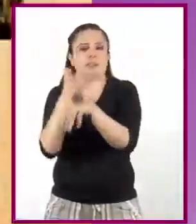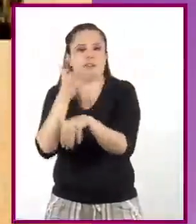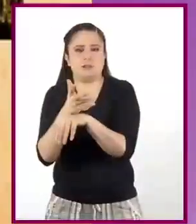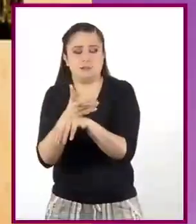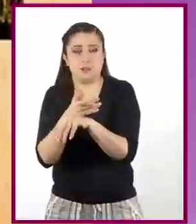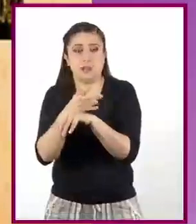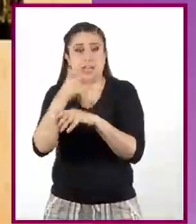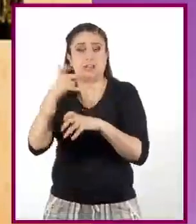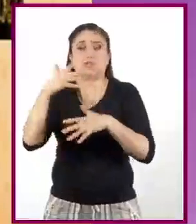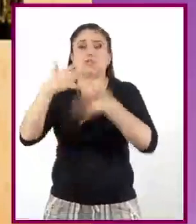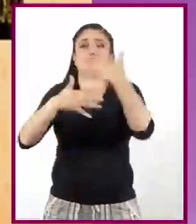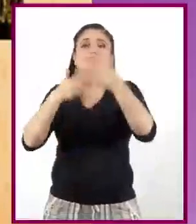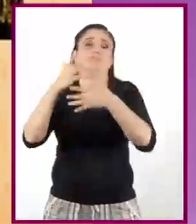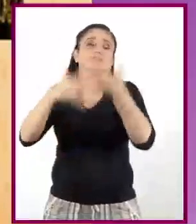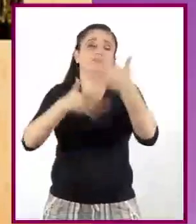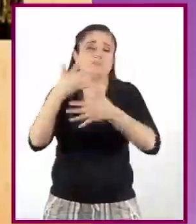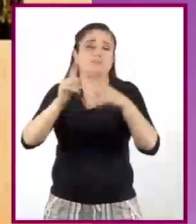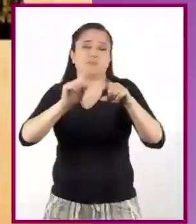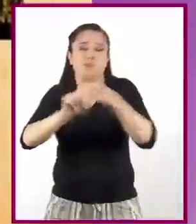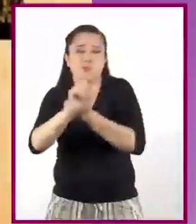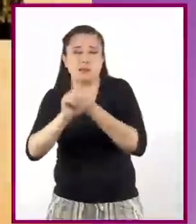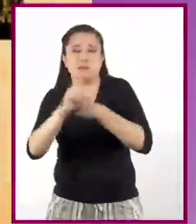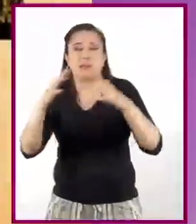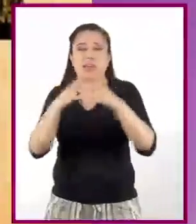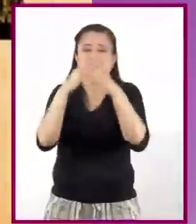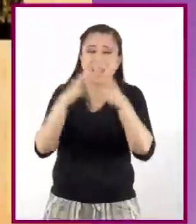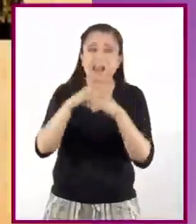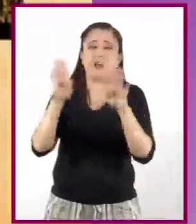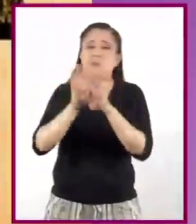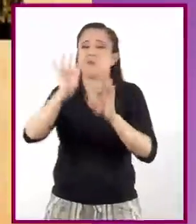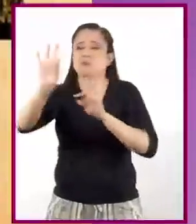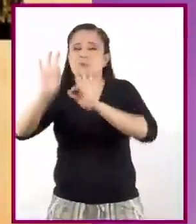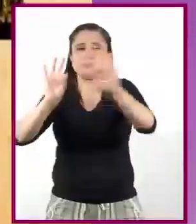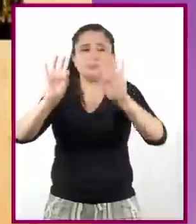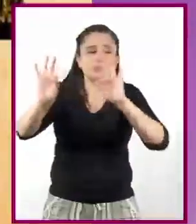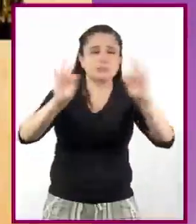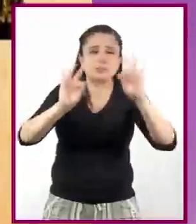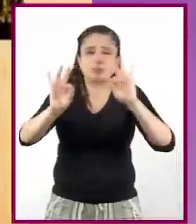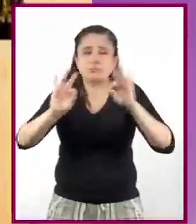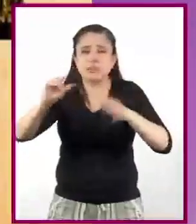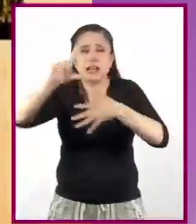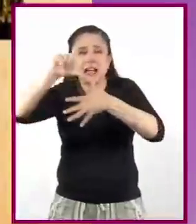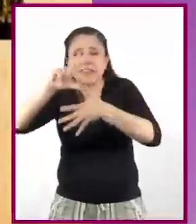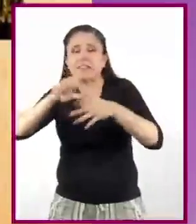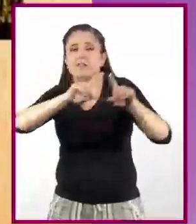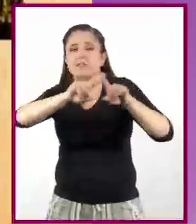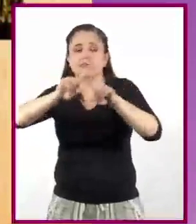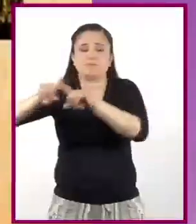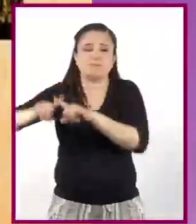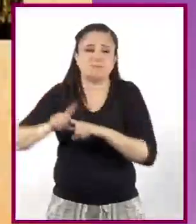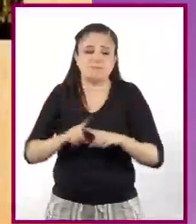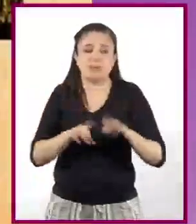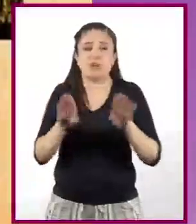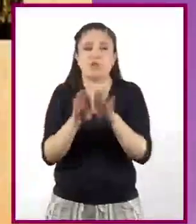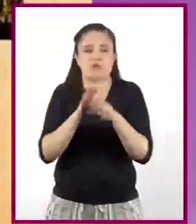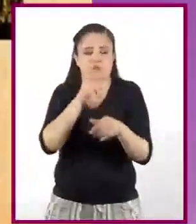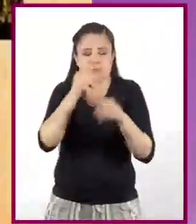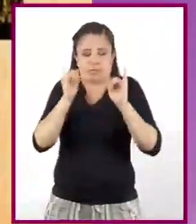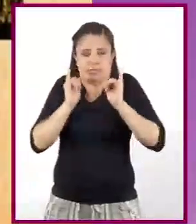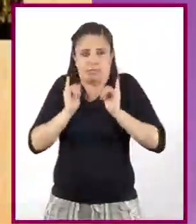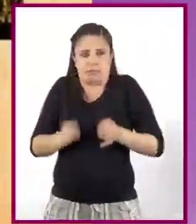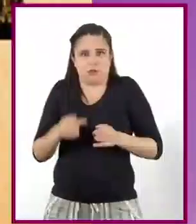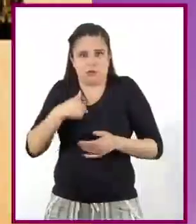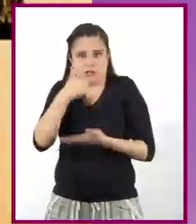Con la evolución de las ideas de las sociedades europeas y su influencia en América Latina, y con su igualación legal de todo individuo como